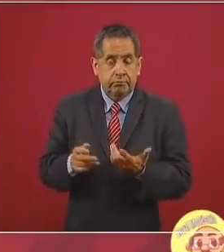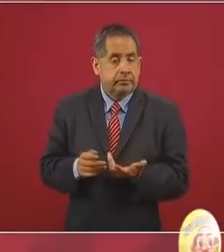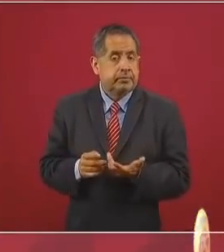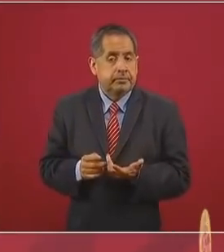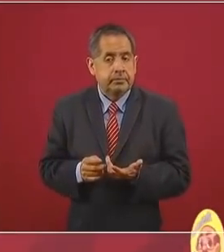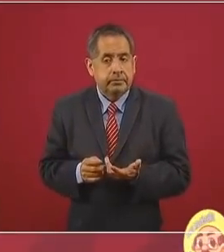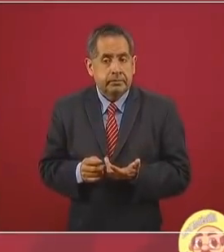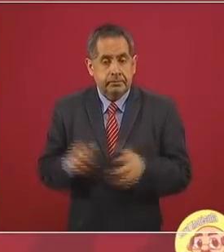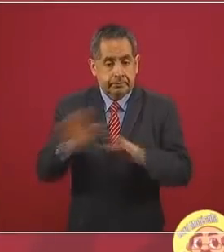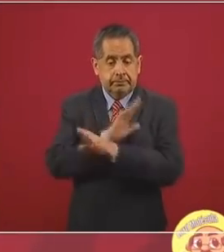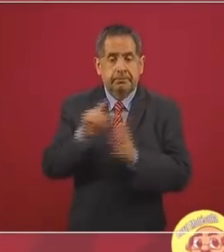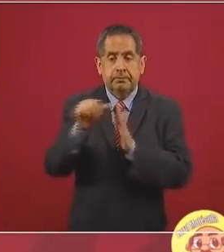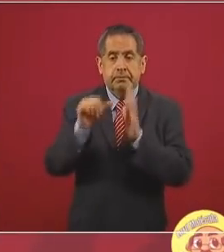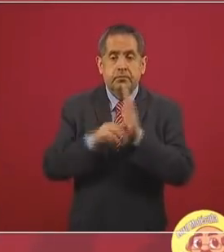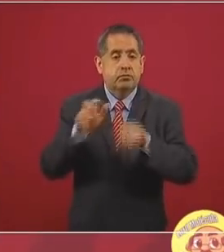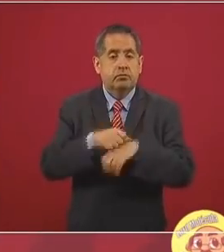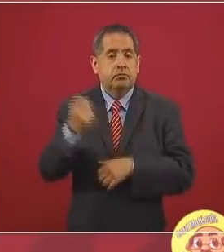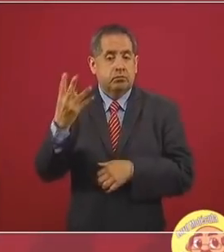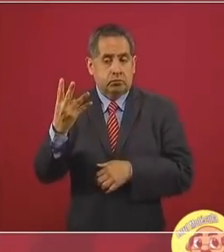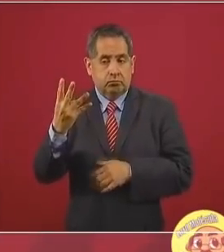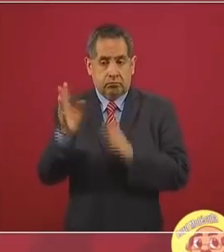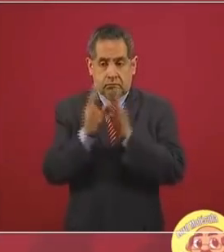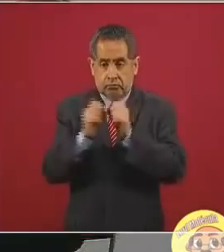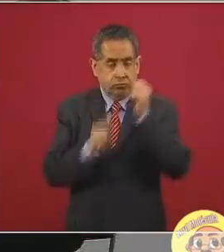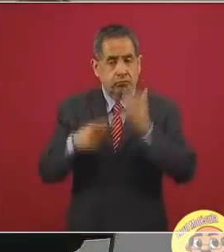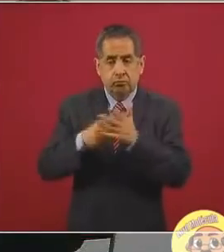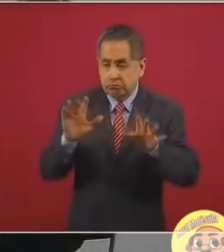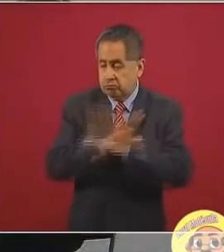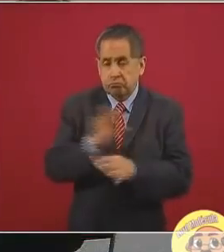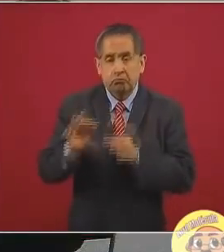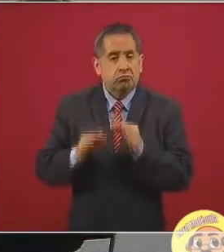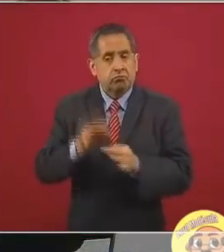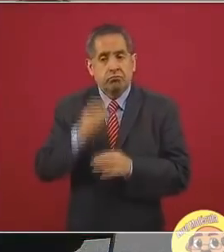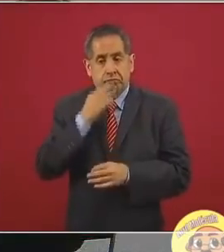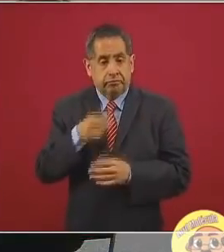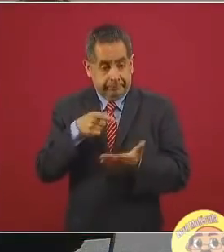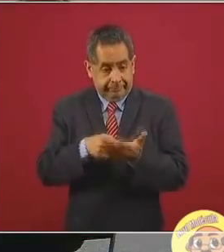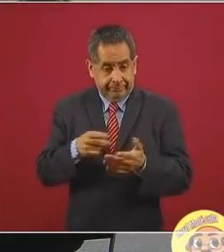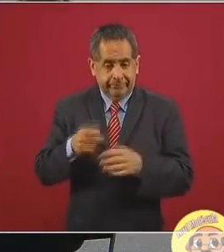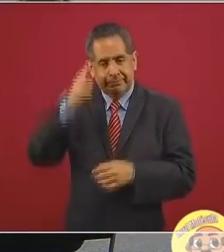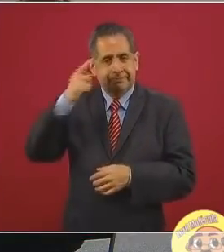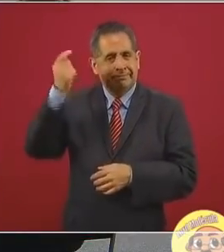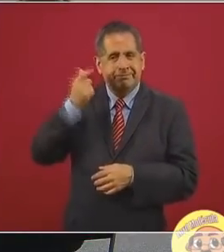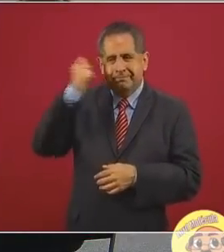la reforma al artículo 4 de la Constitución y para quitar